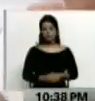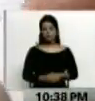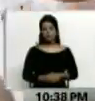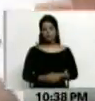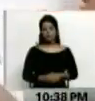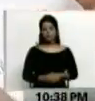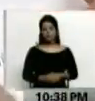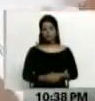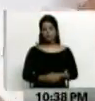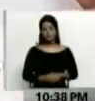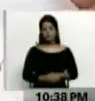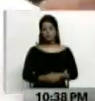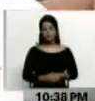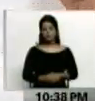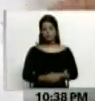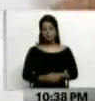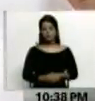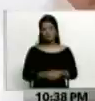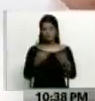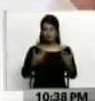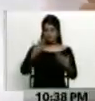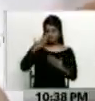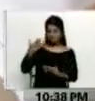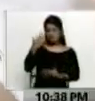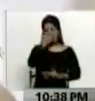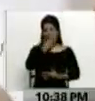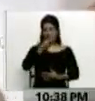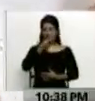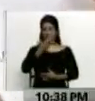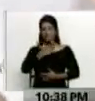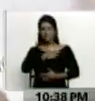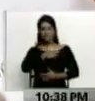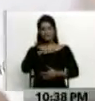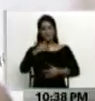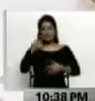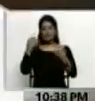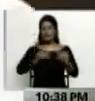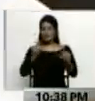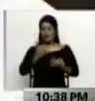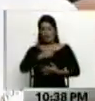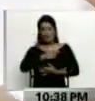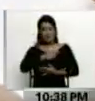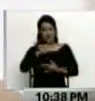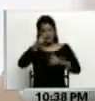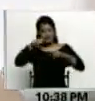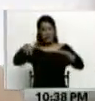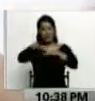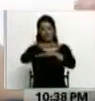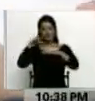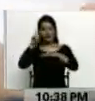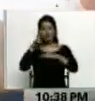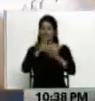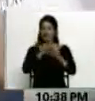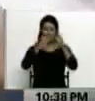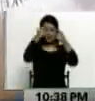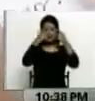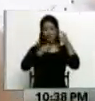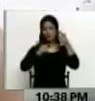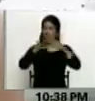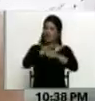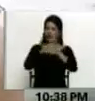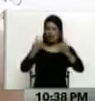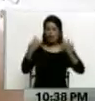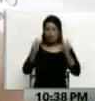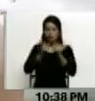anchos ríos del sentimiento Popular de la belleza y la verdad del alma de nuestra amada llanura venezolana Y sé que te